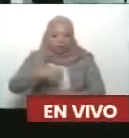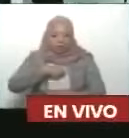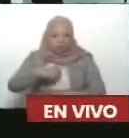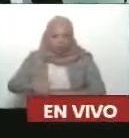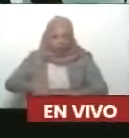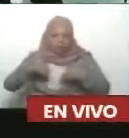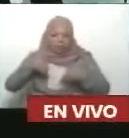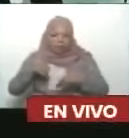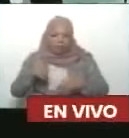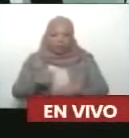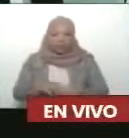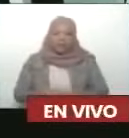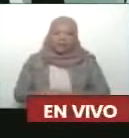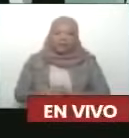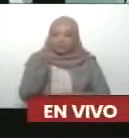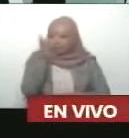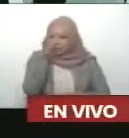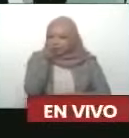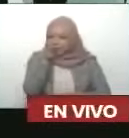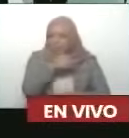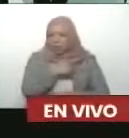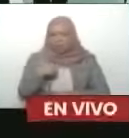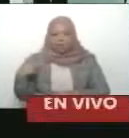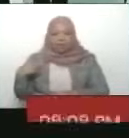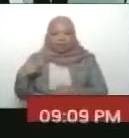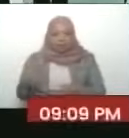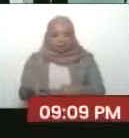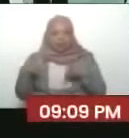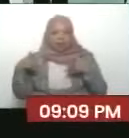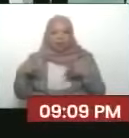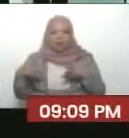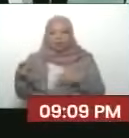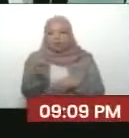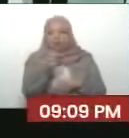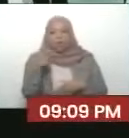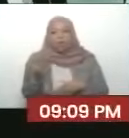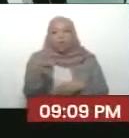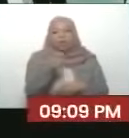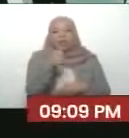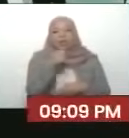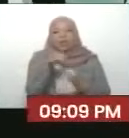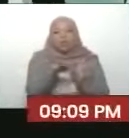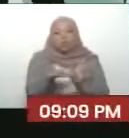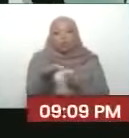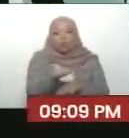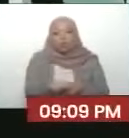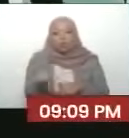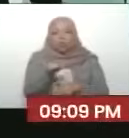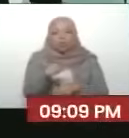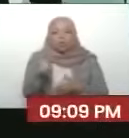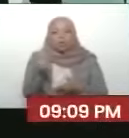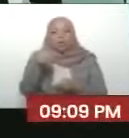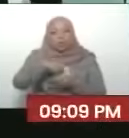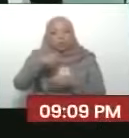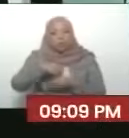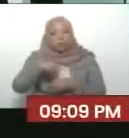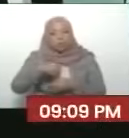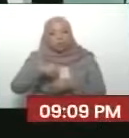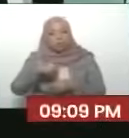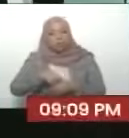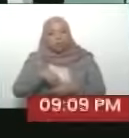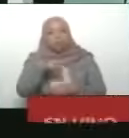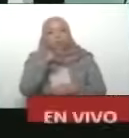Le gané. ¿Usted quiere ganar? Búsquese. En el 2406, en